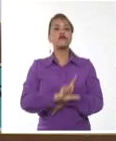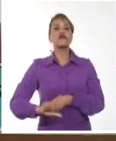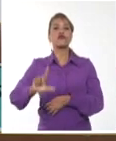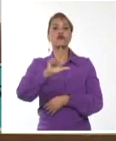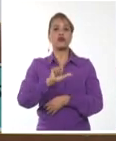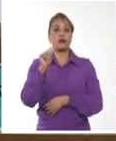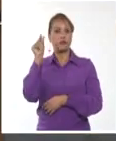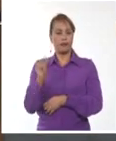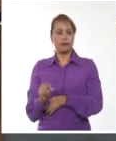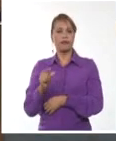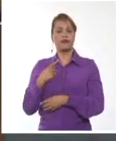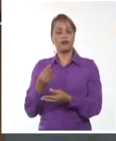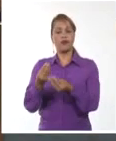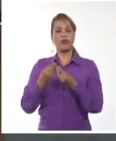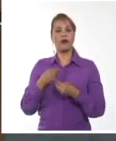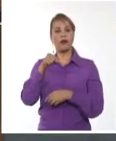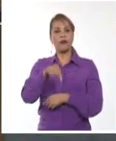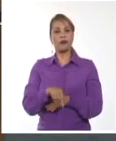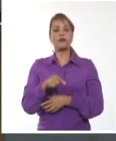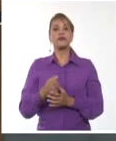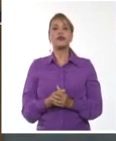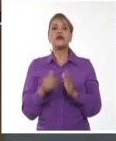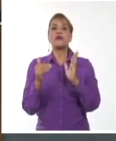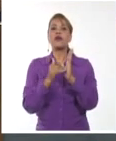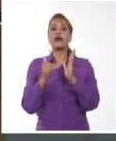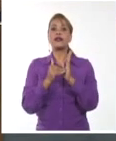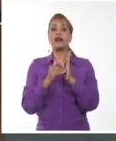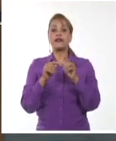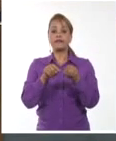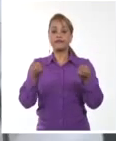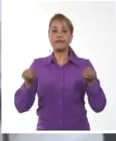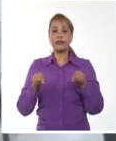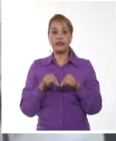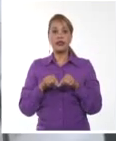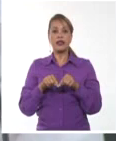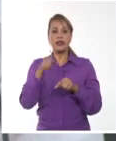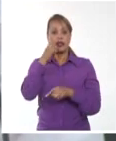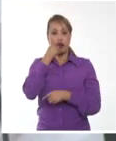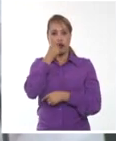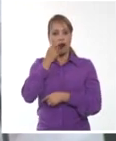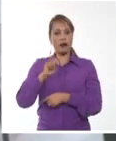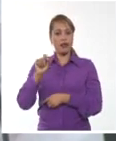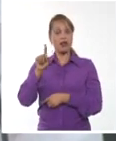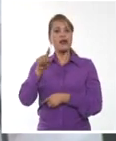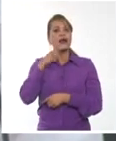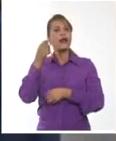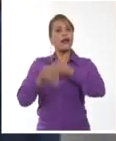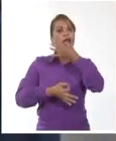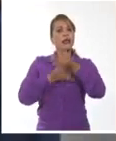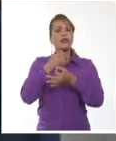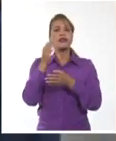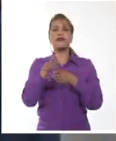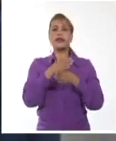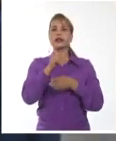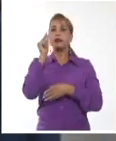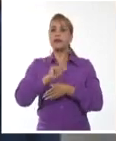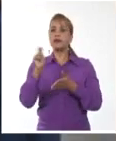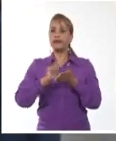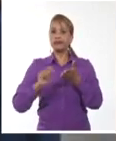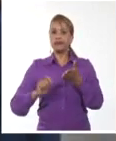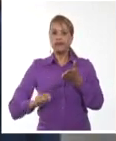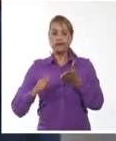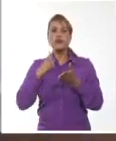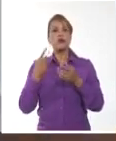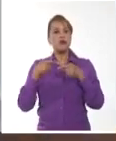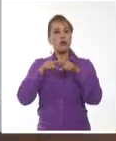Humanísticas que hoy se nos otorga. Esta tarde en la sala de Nicolás Guillén tuvo lugar un conversatorio sobre el historiador, escritor y profesor Alberto Prieto